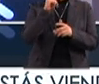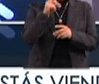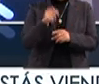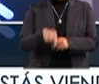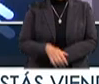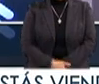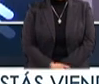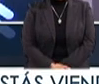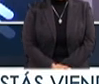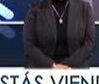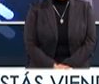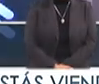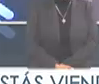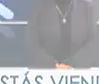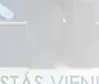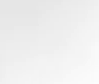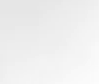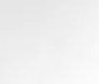Interfaz